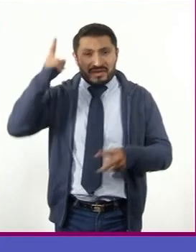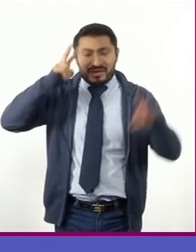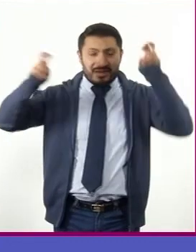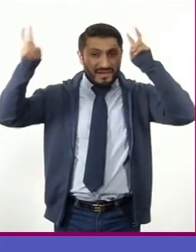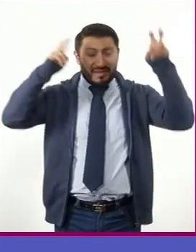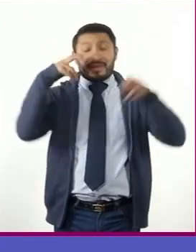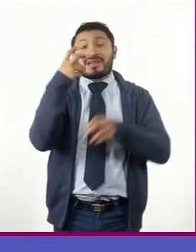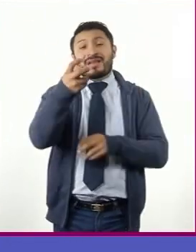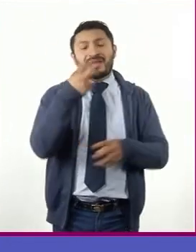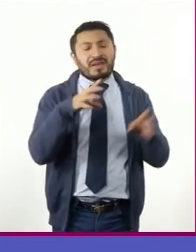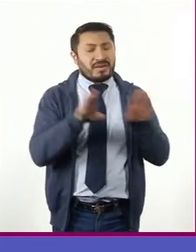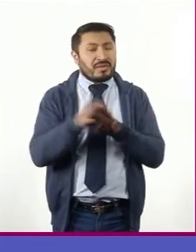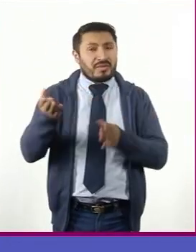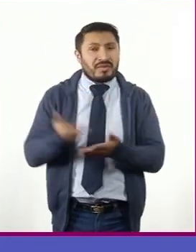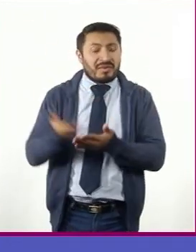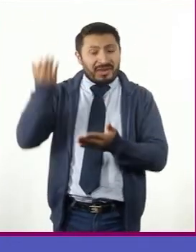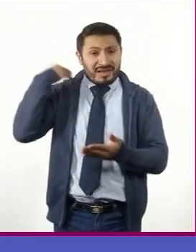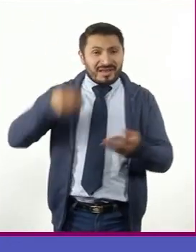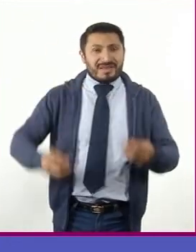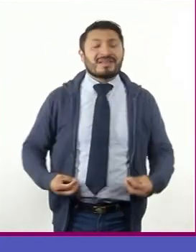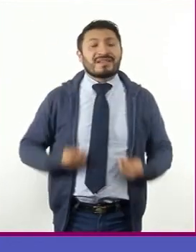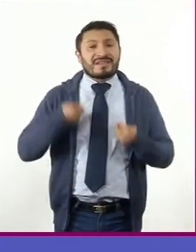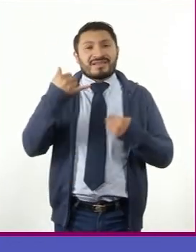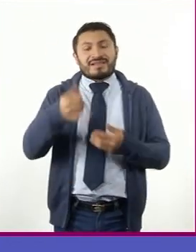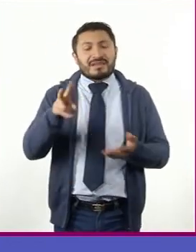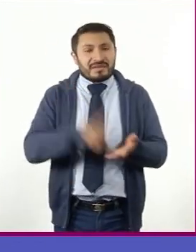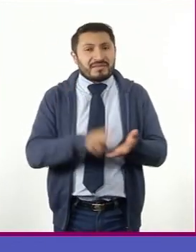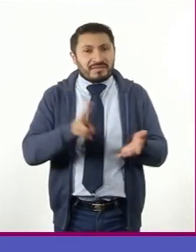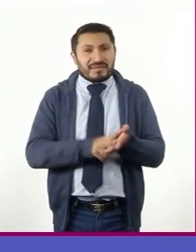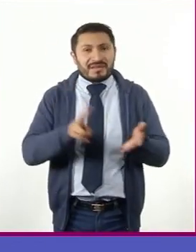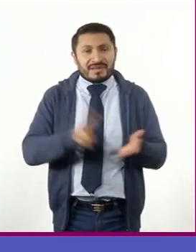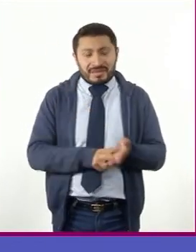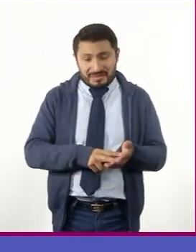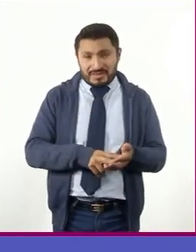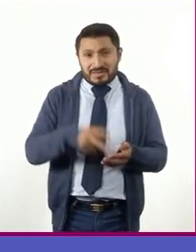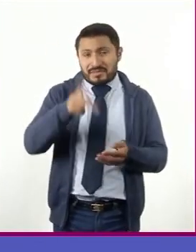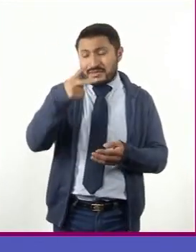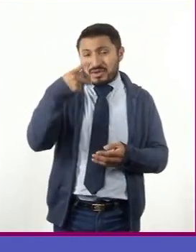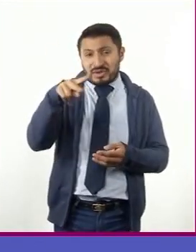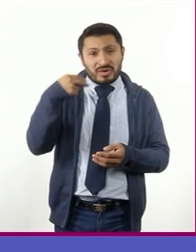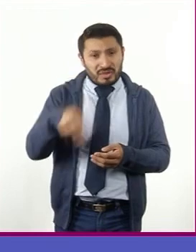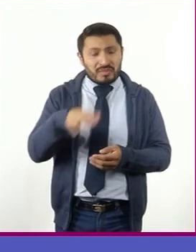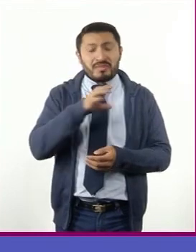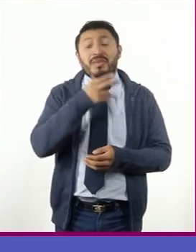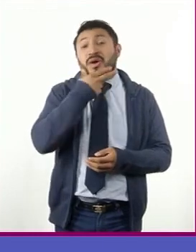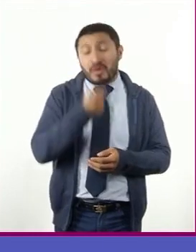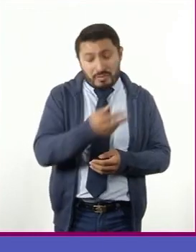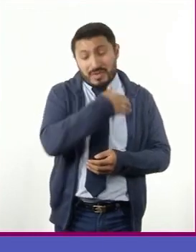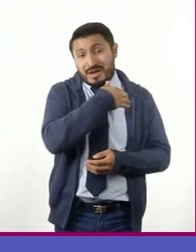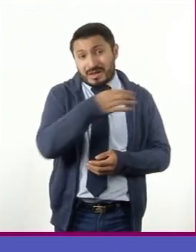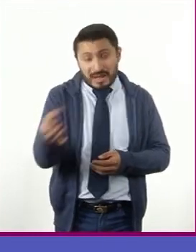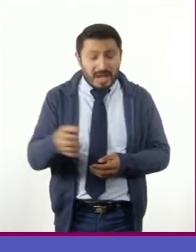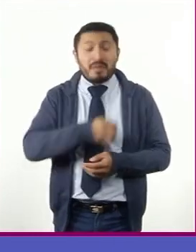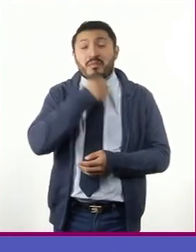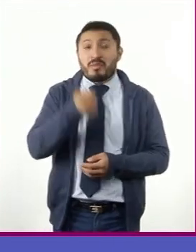antes existió y los valores que en ese momento ocurrieron. Pero es un hombre ya del campo,